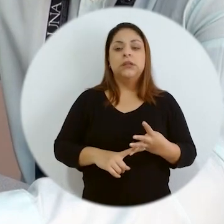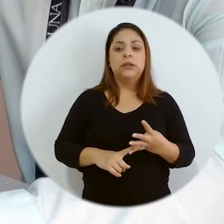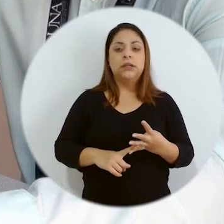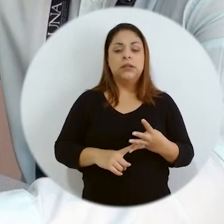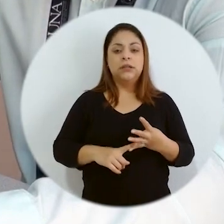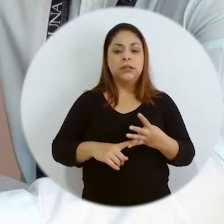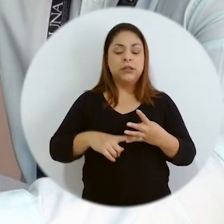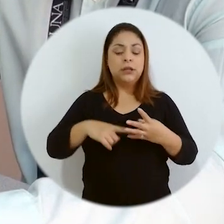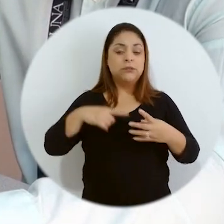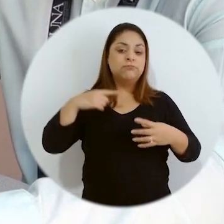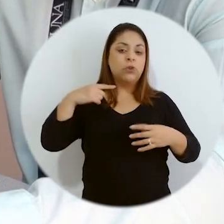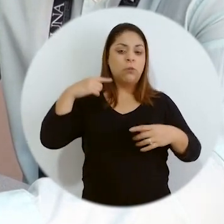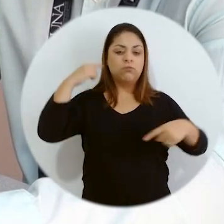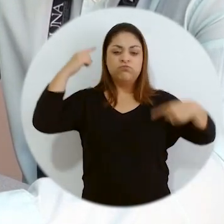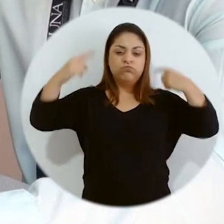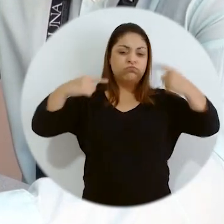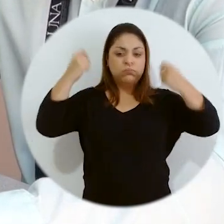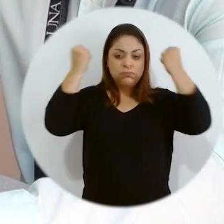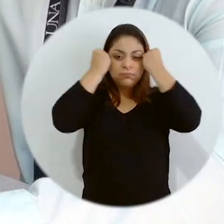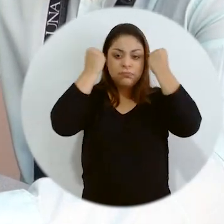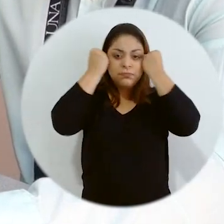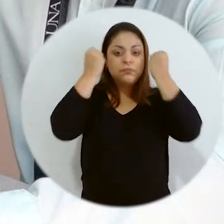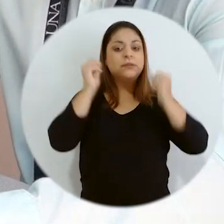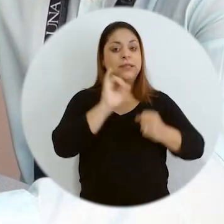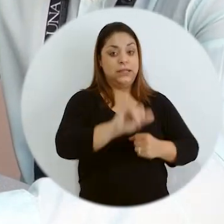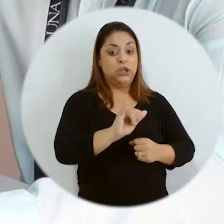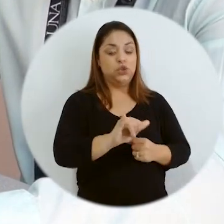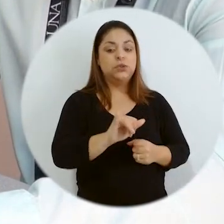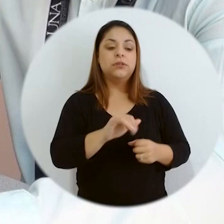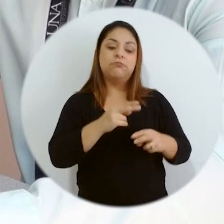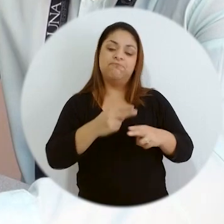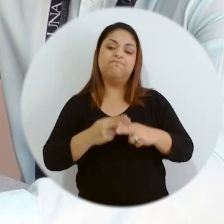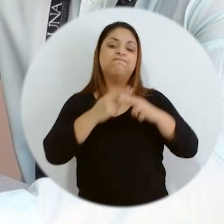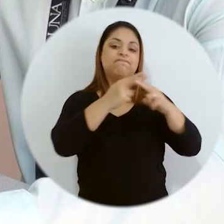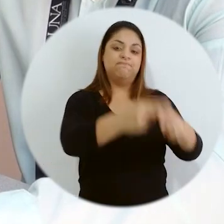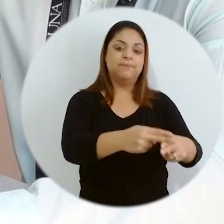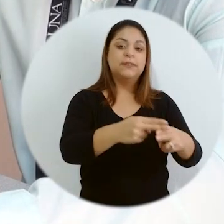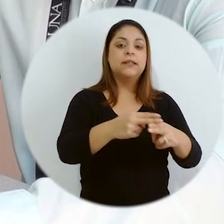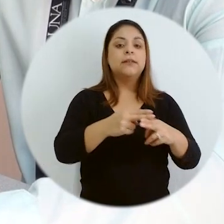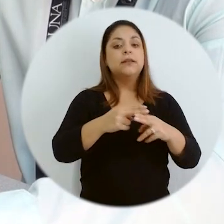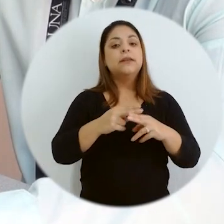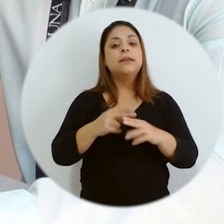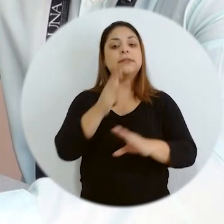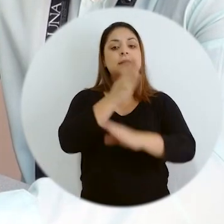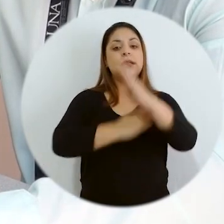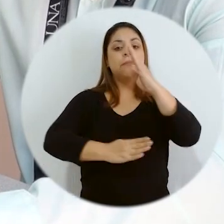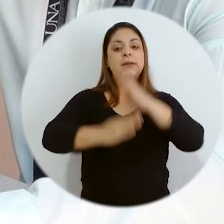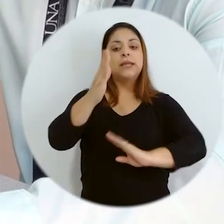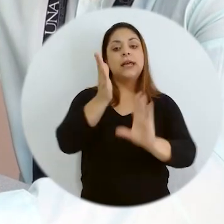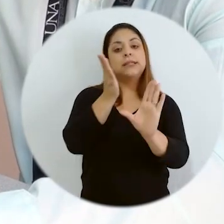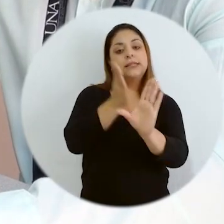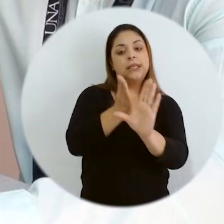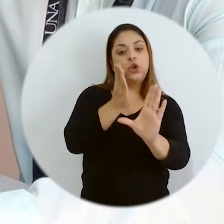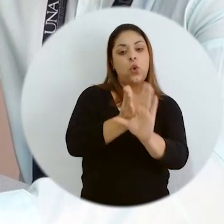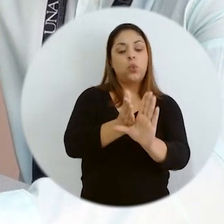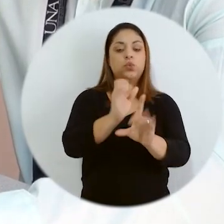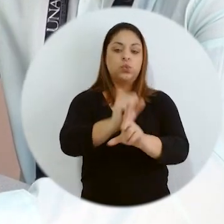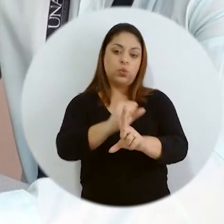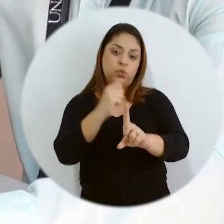ese gran grupo de condiciones a nivel mental, pues entran dentro de lo que se cataloga como la discapacidad